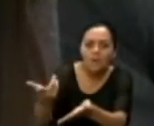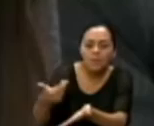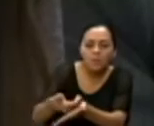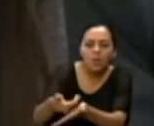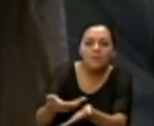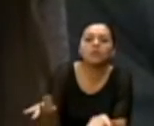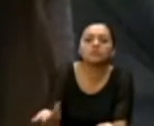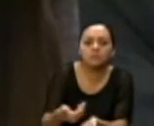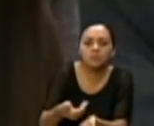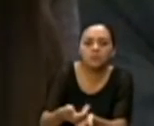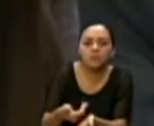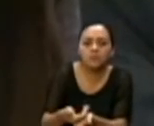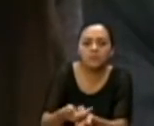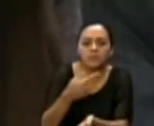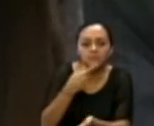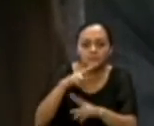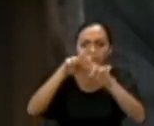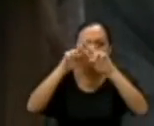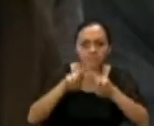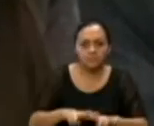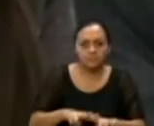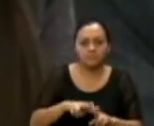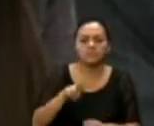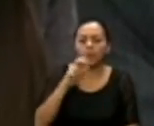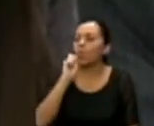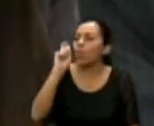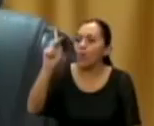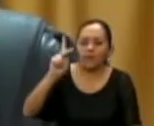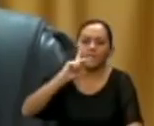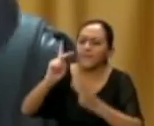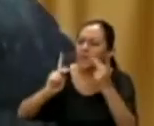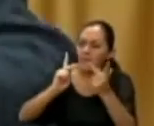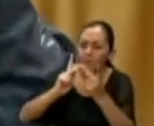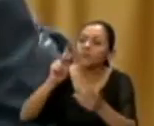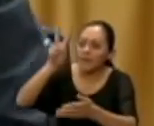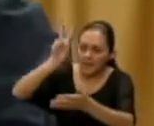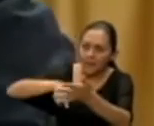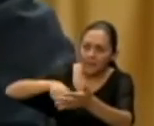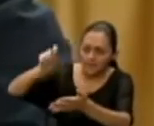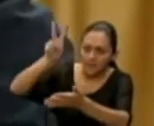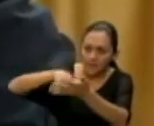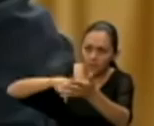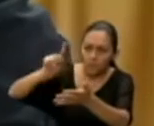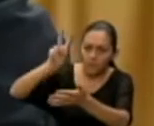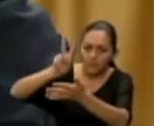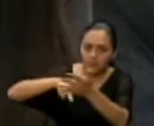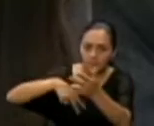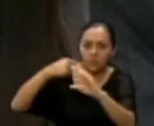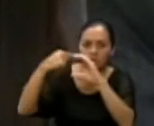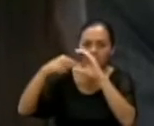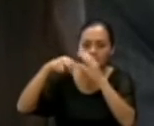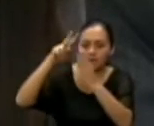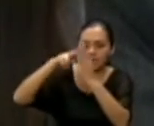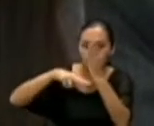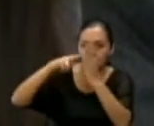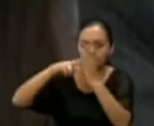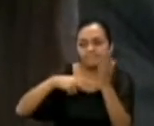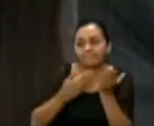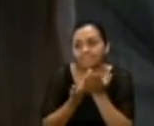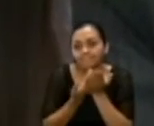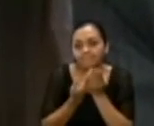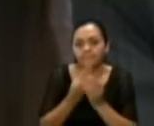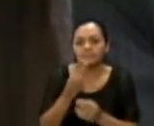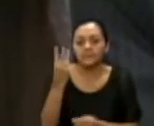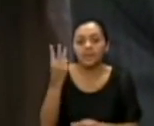información de la lectura de estos correos que publica wikileaks perfecto dígame le ame alguno de los correctos de correo porque por favor de